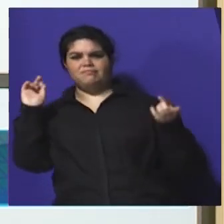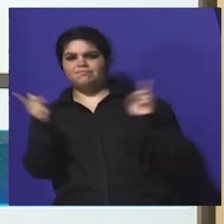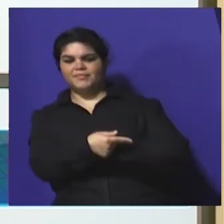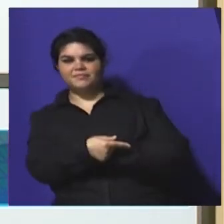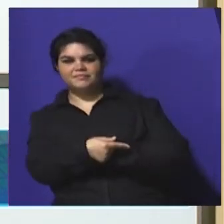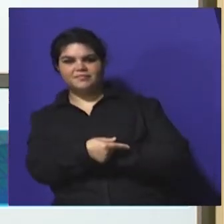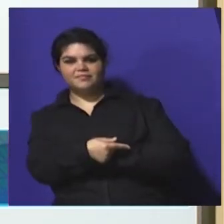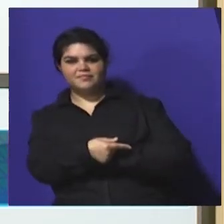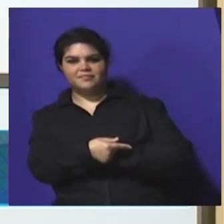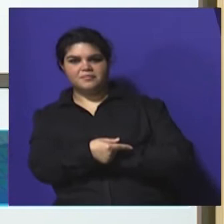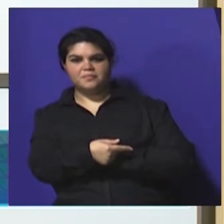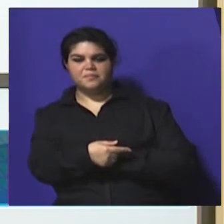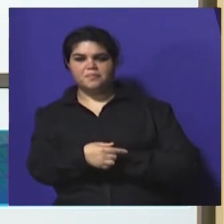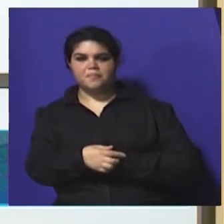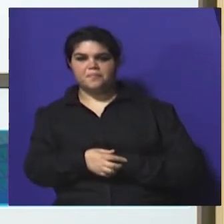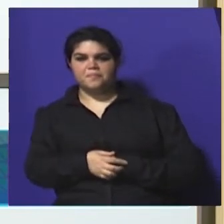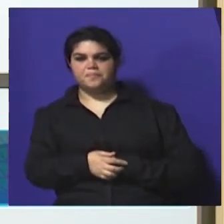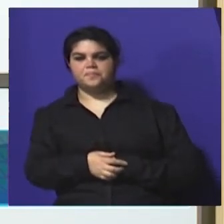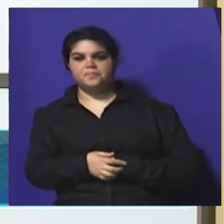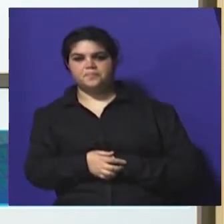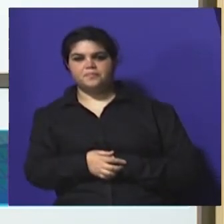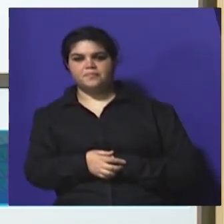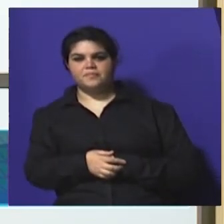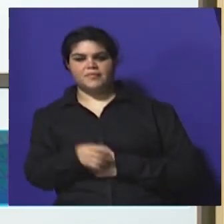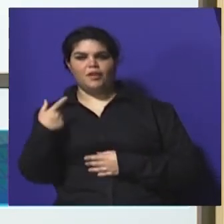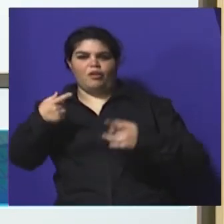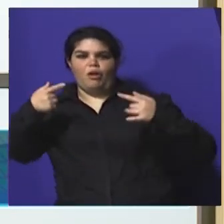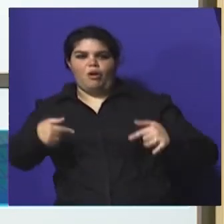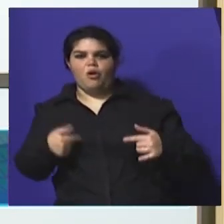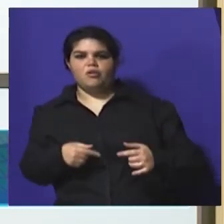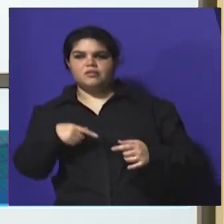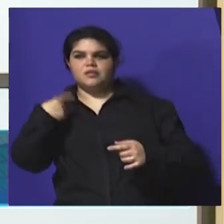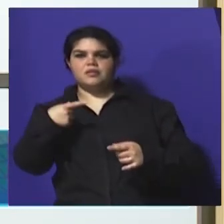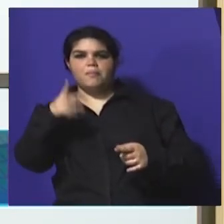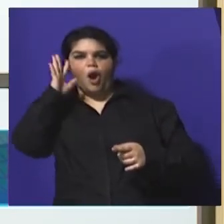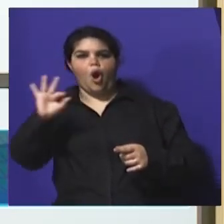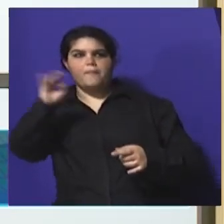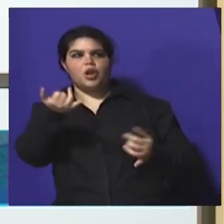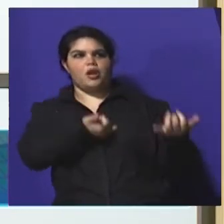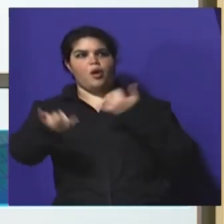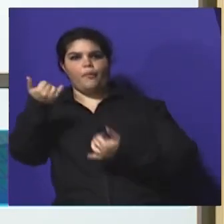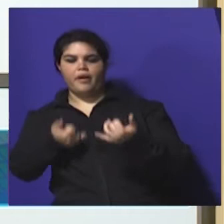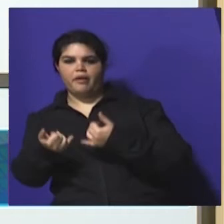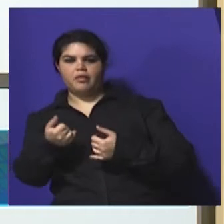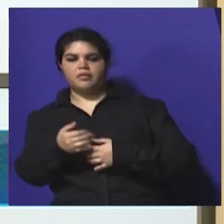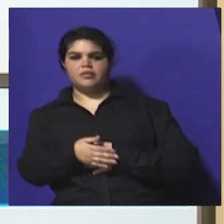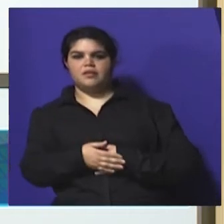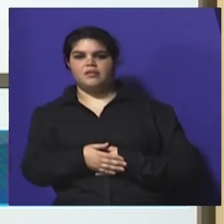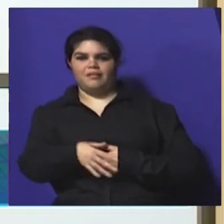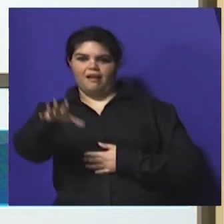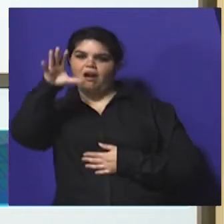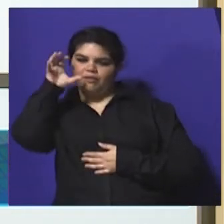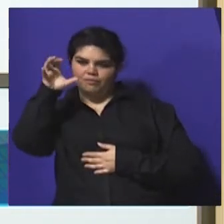todo esto es esa carga que trae es todas las opiniones de afuera porque en el ambiente